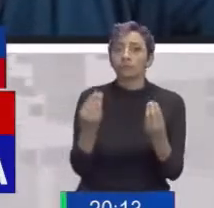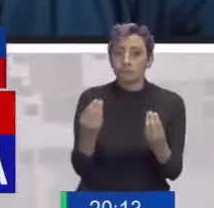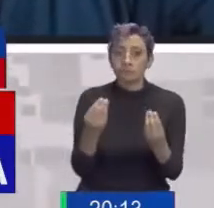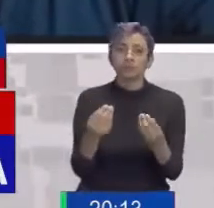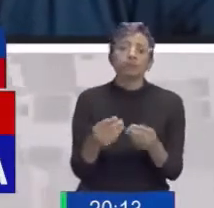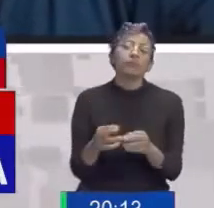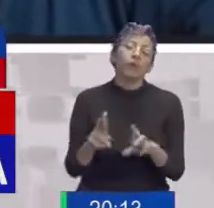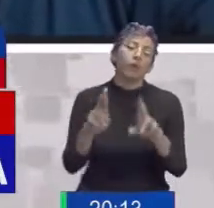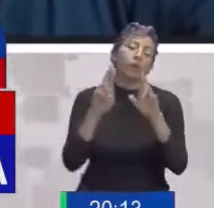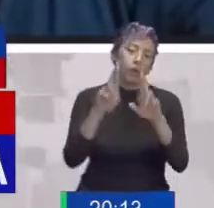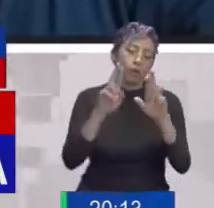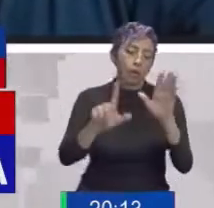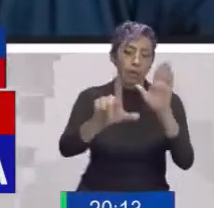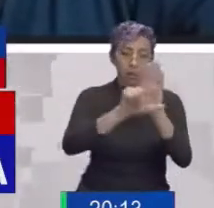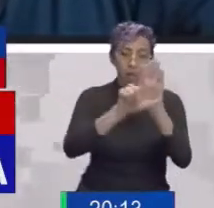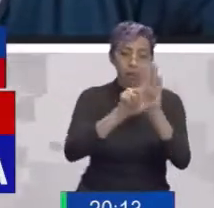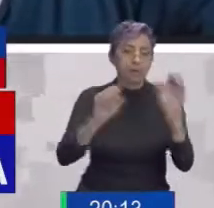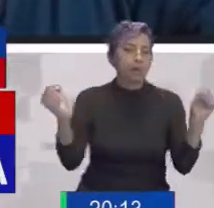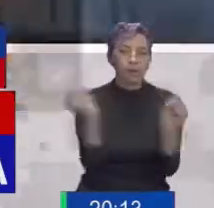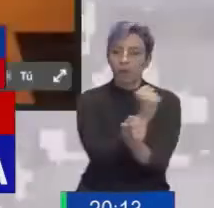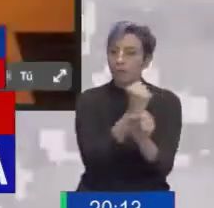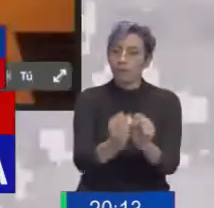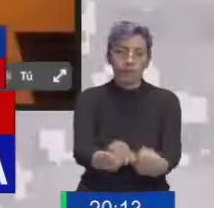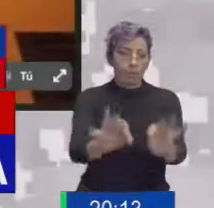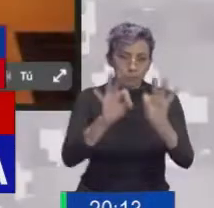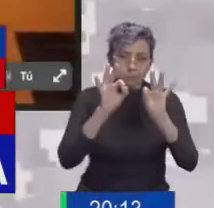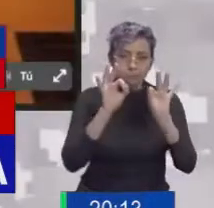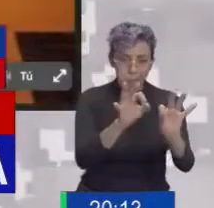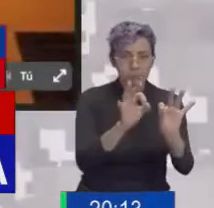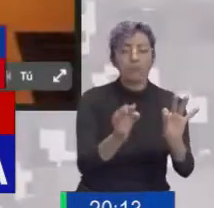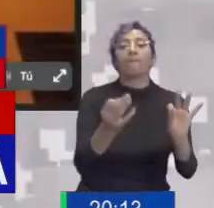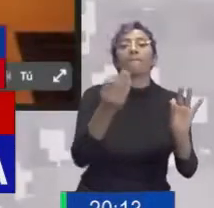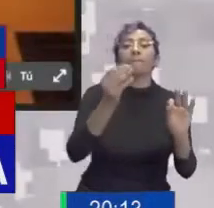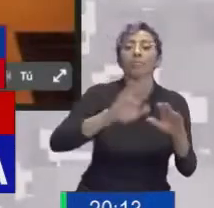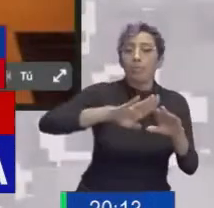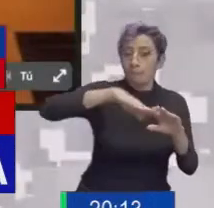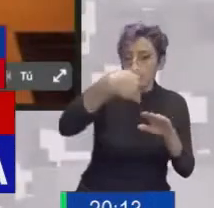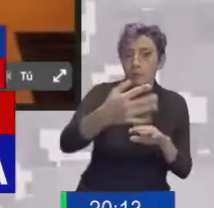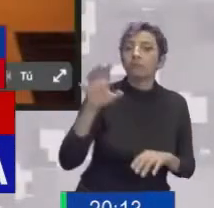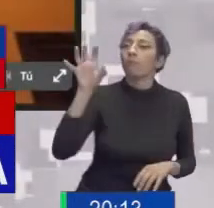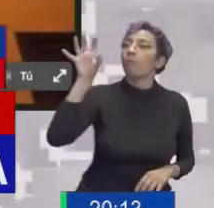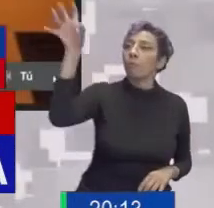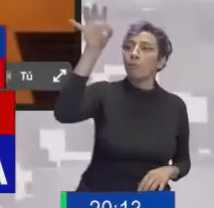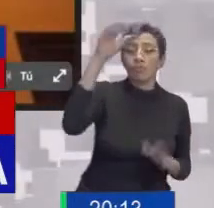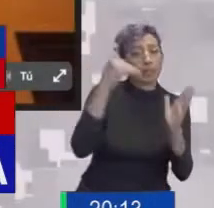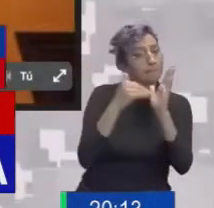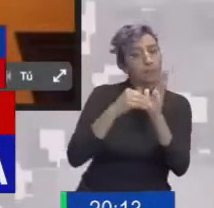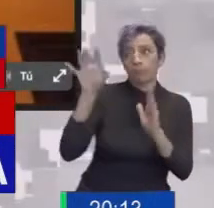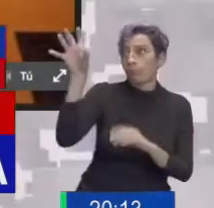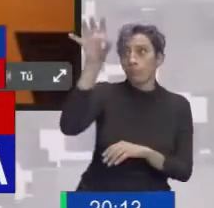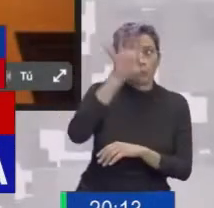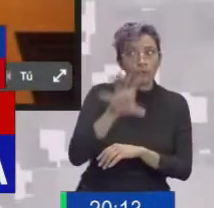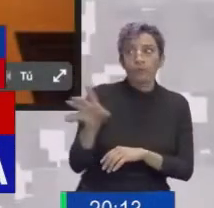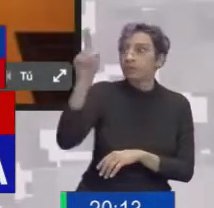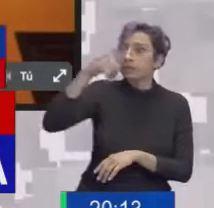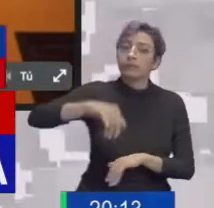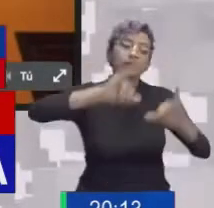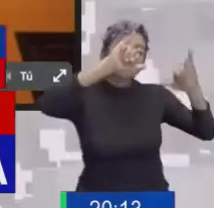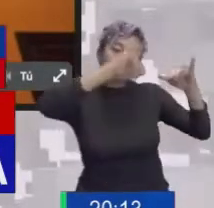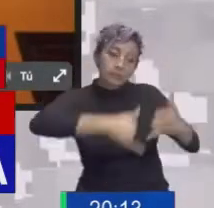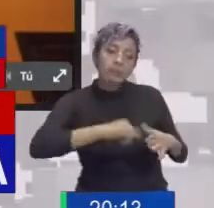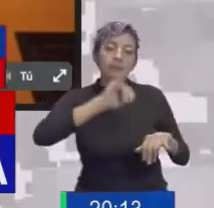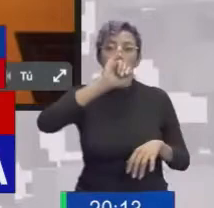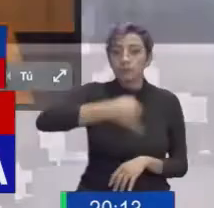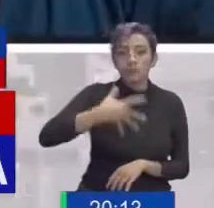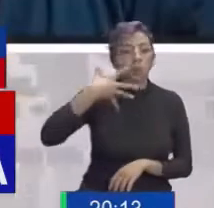reglamente, se promulgue y después cada provincia adhiera a la ley. Esto, lo que venimos hablando, es daría un